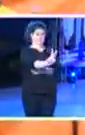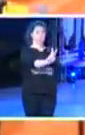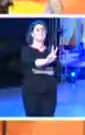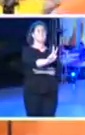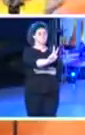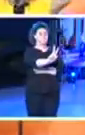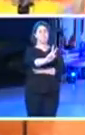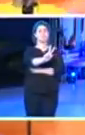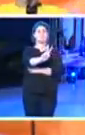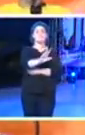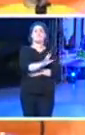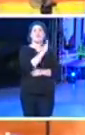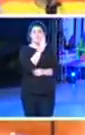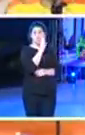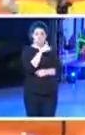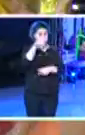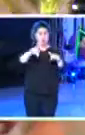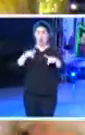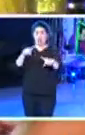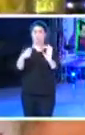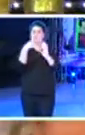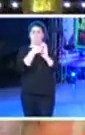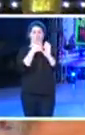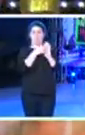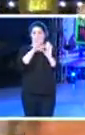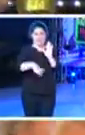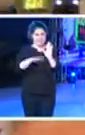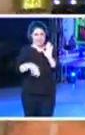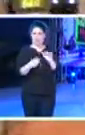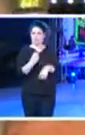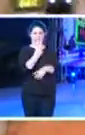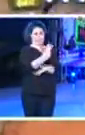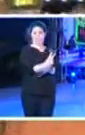2. Hoy le daré mi puntuación más baja.